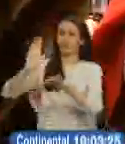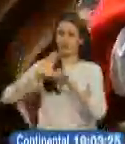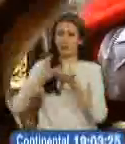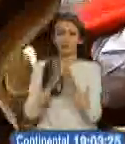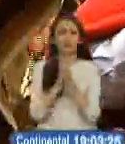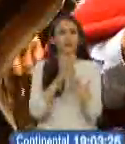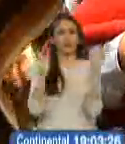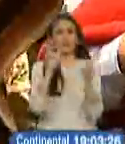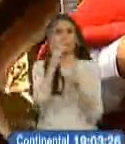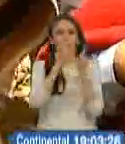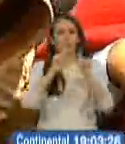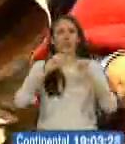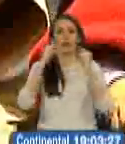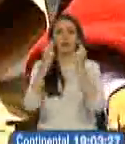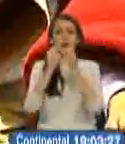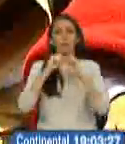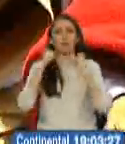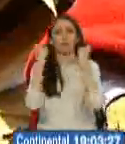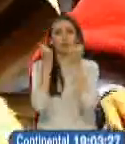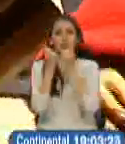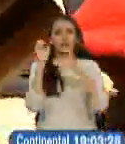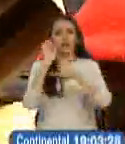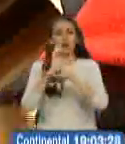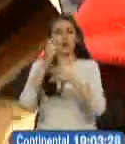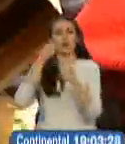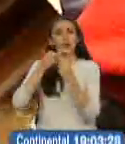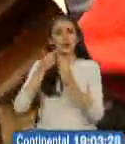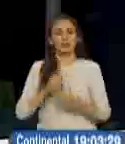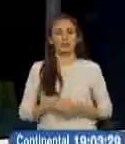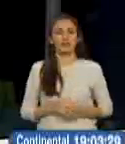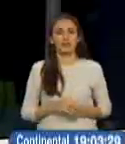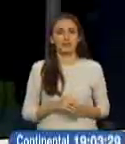este ritual ancestral. Rodrigo Gálvez, Ecuador TV.